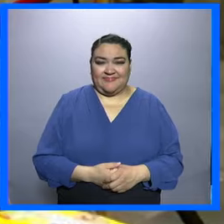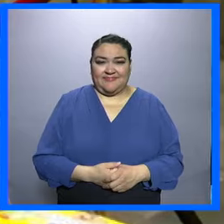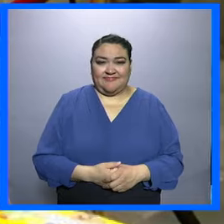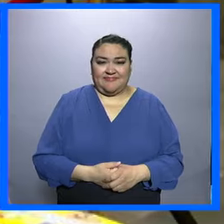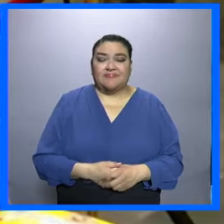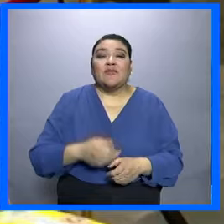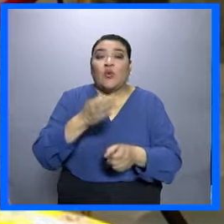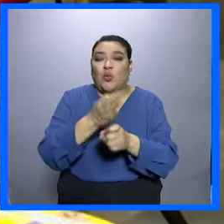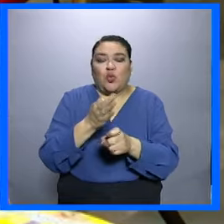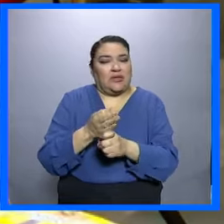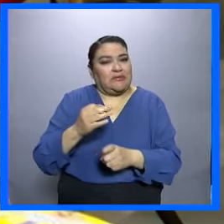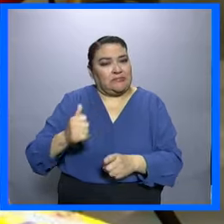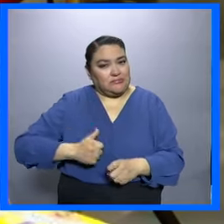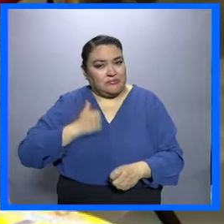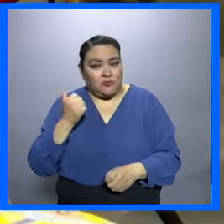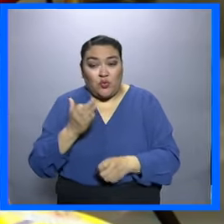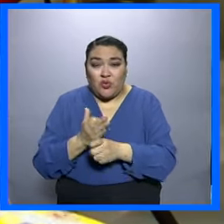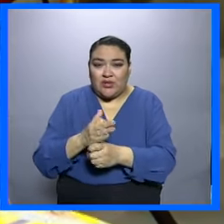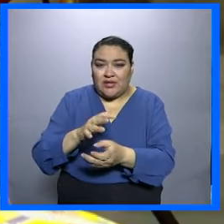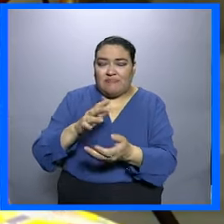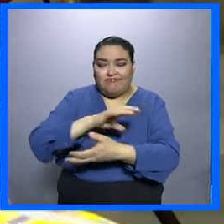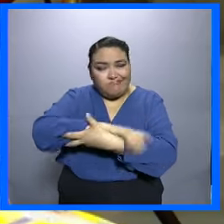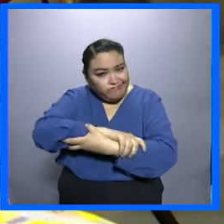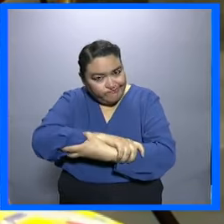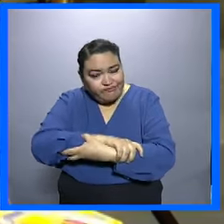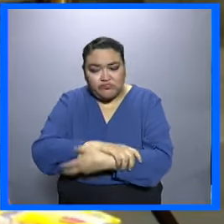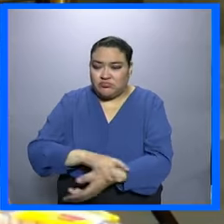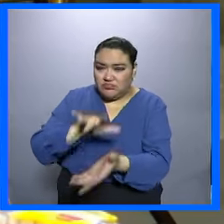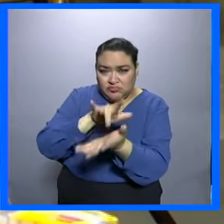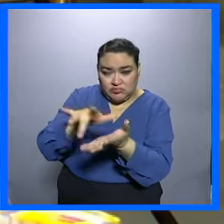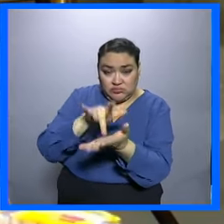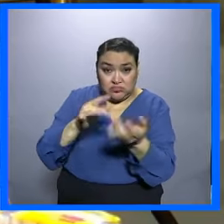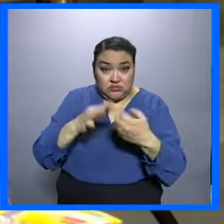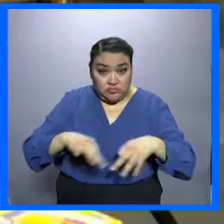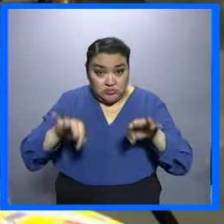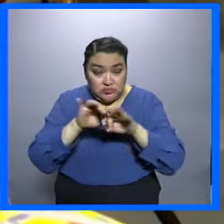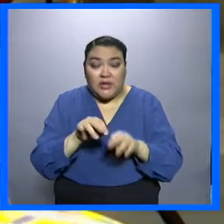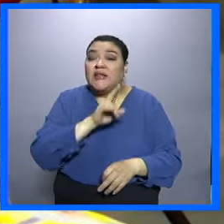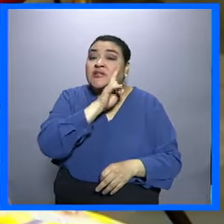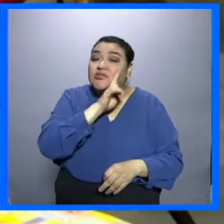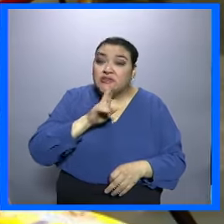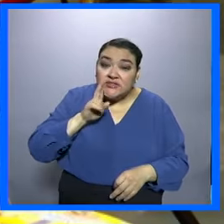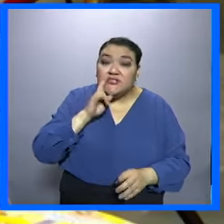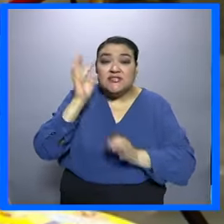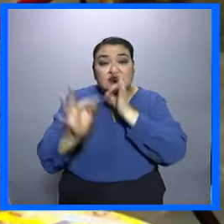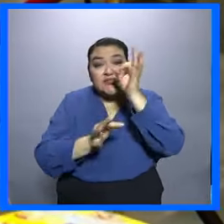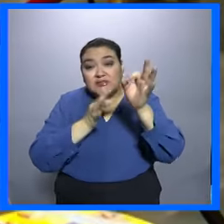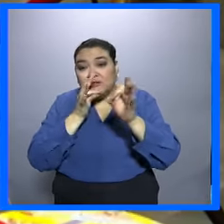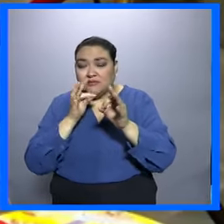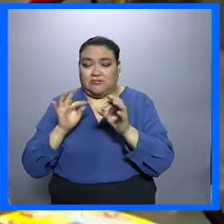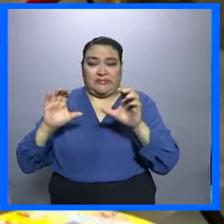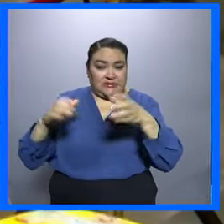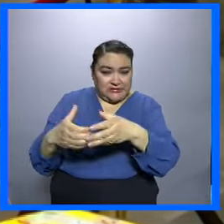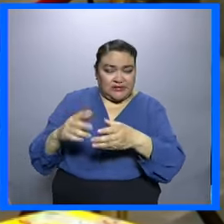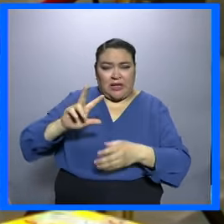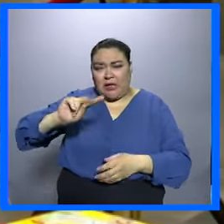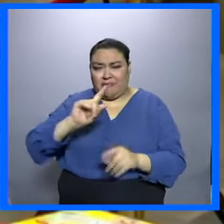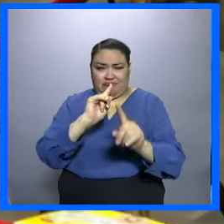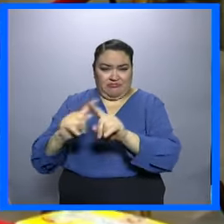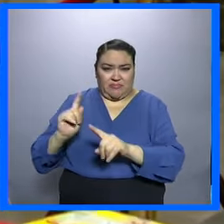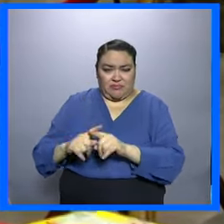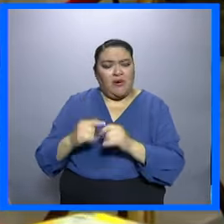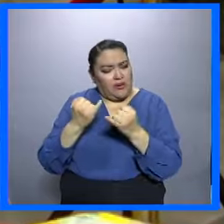Creo que ahorita es un momento en el que nos tenemos que empezar a solidarizar y es súper importante que medios de comunicación independientes y no independientes